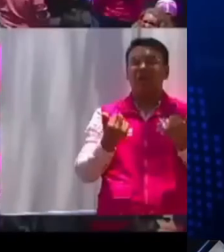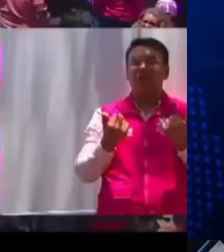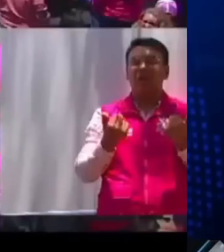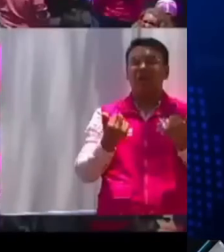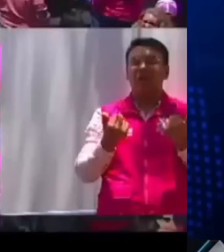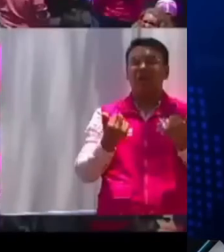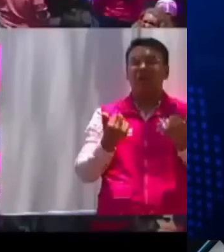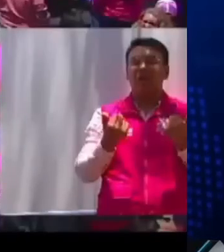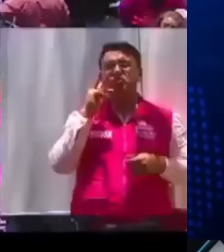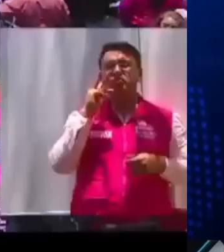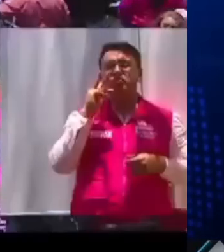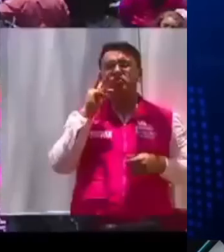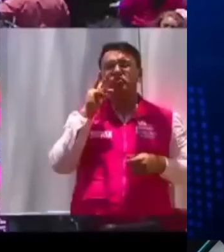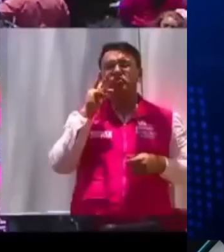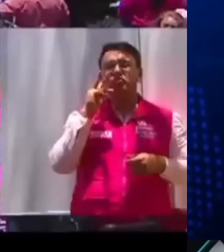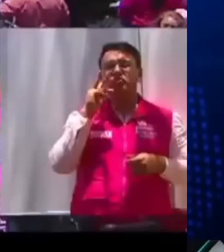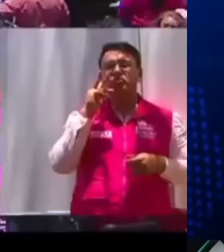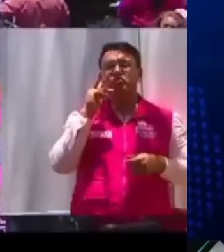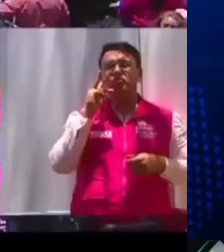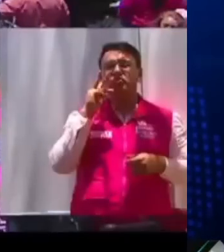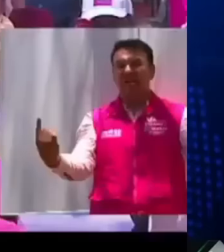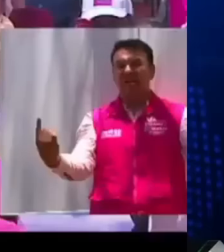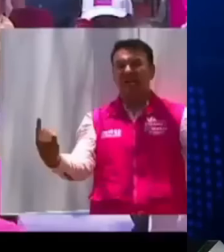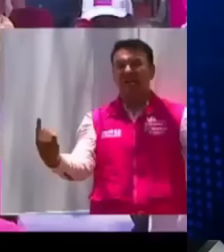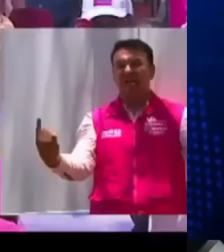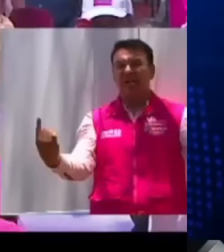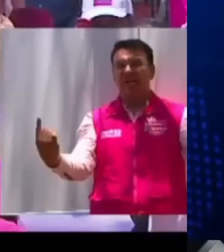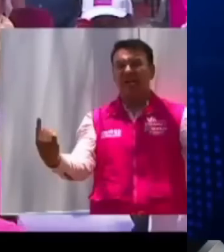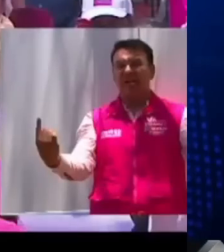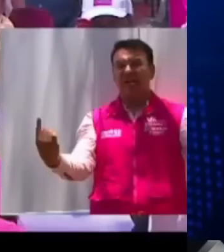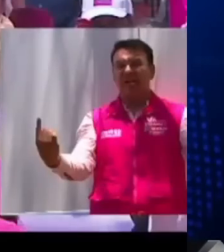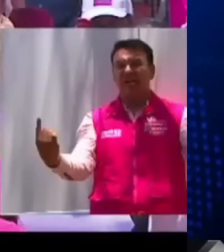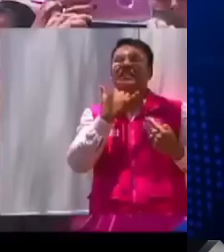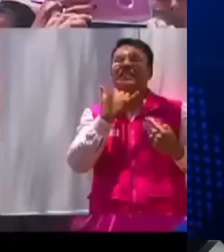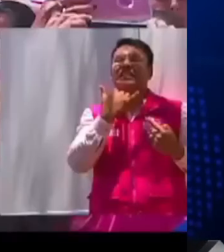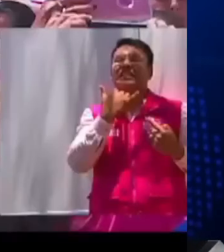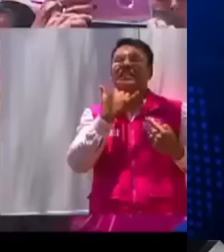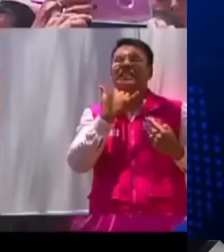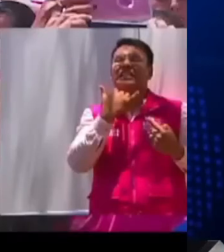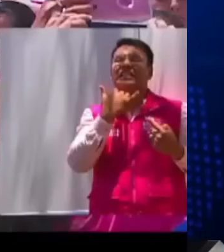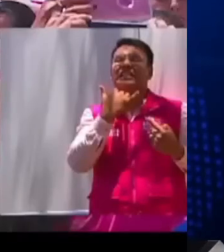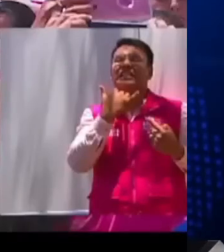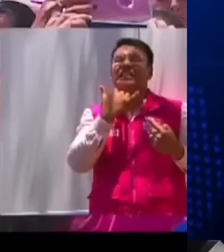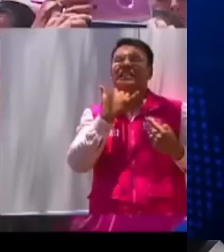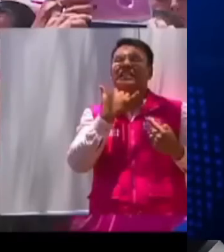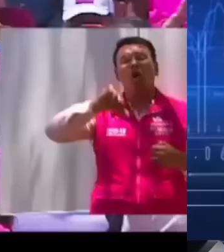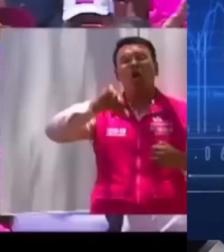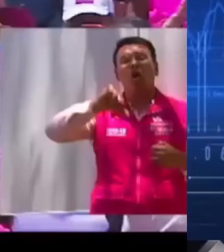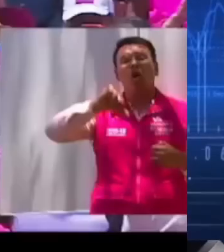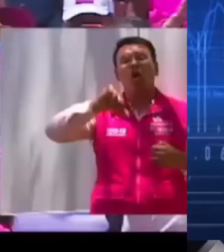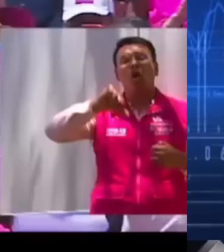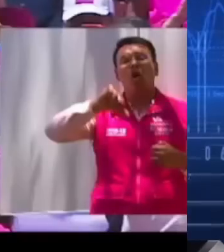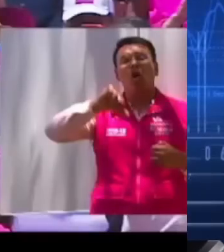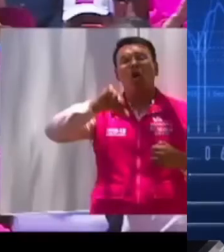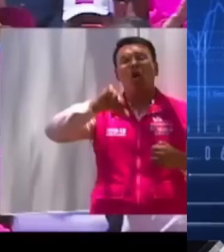de qué lado está la corrupción Hoy puedo afirmar y puedo caminar